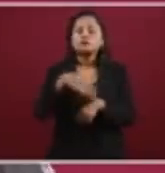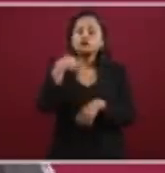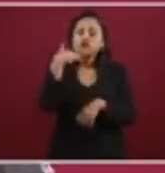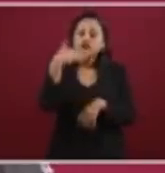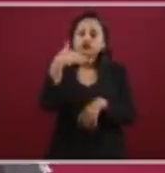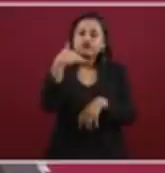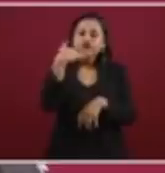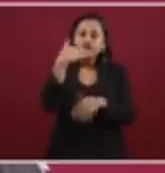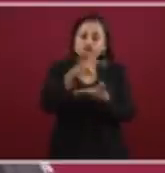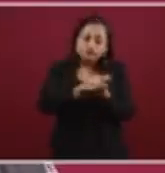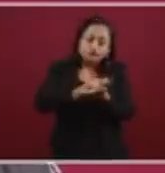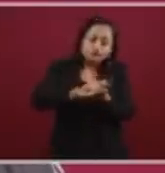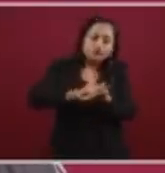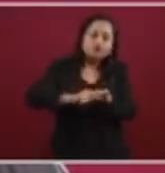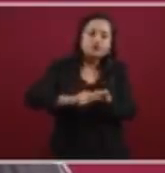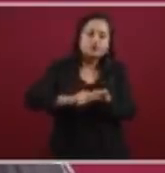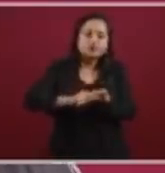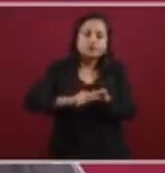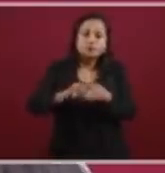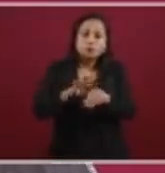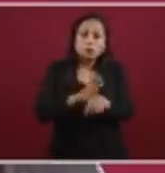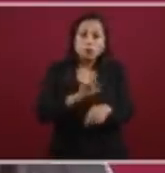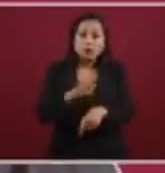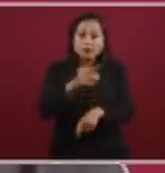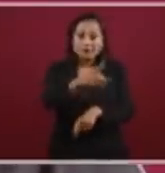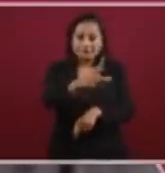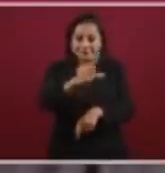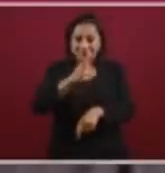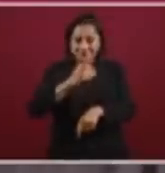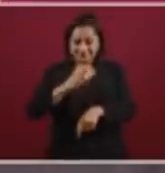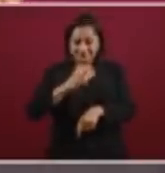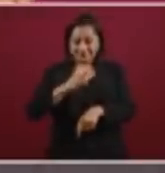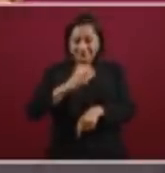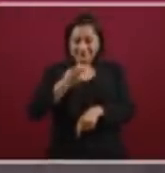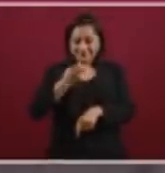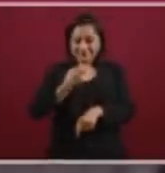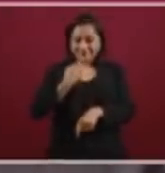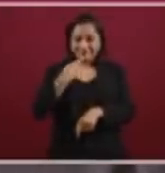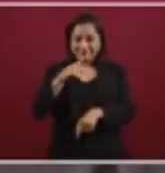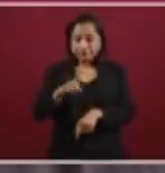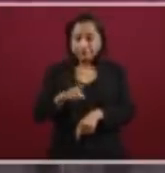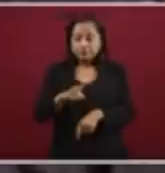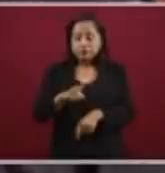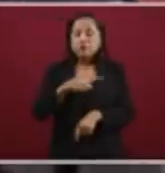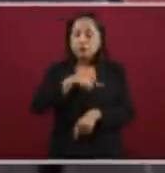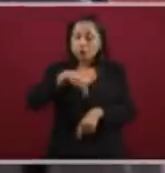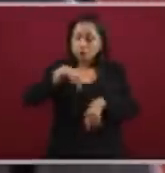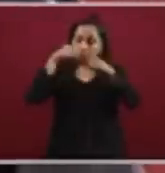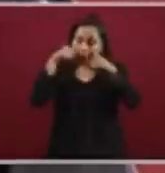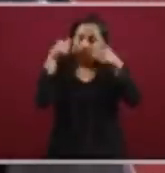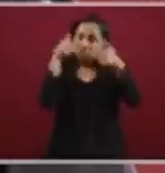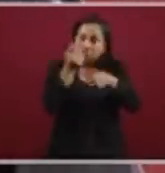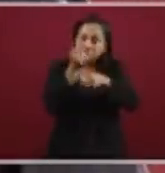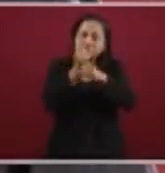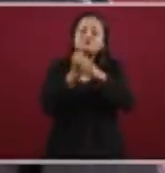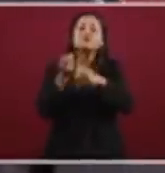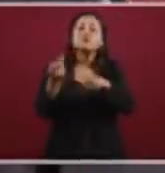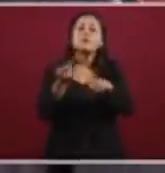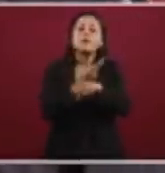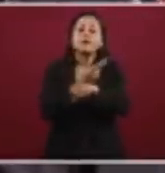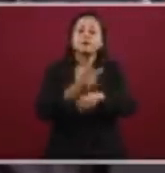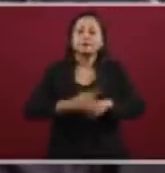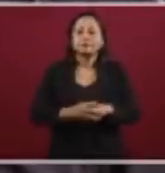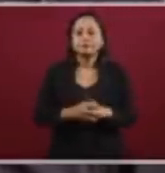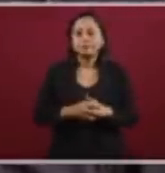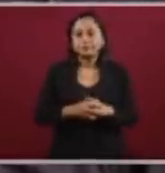tú primero denuncia para ser atendido y